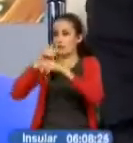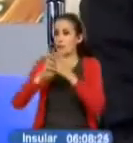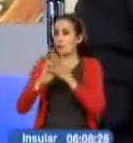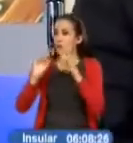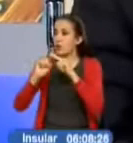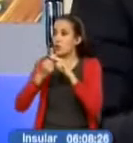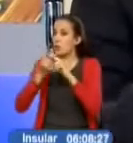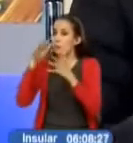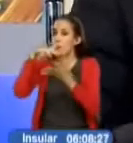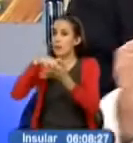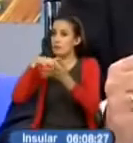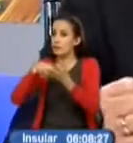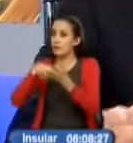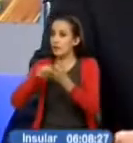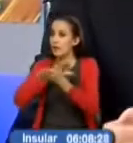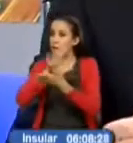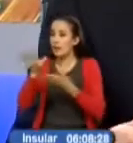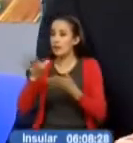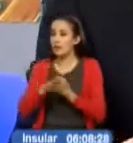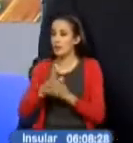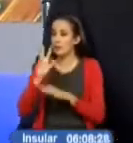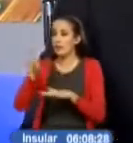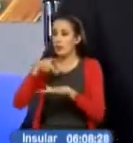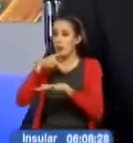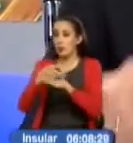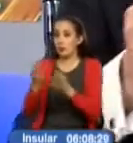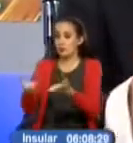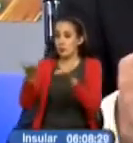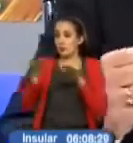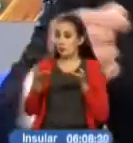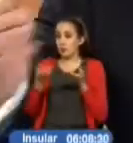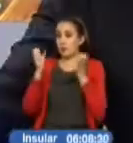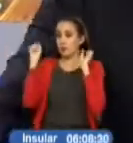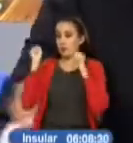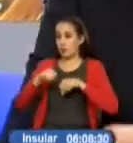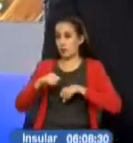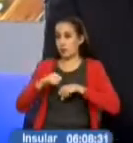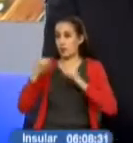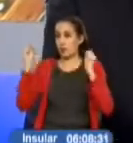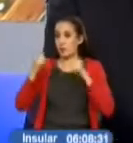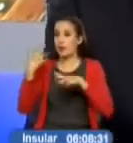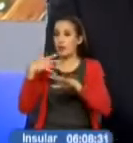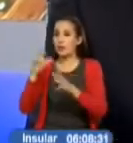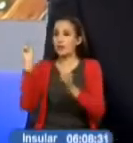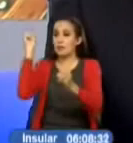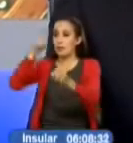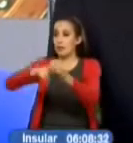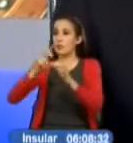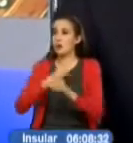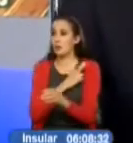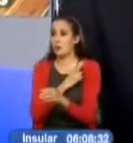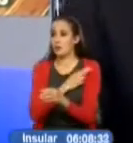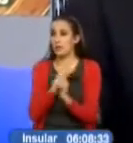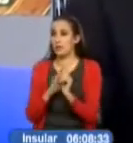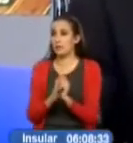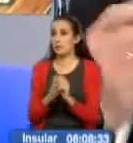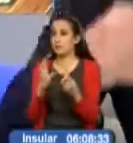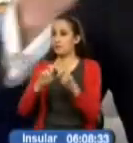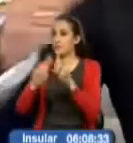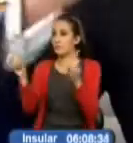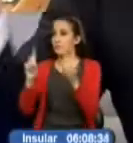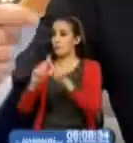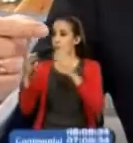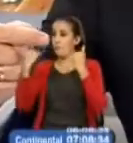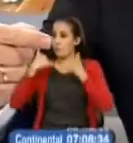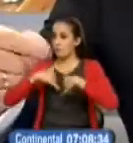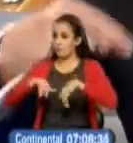en función de la carrera que calificó para poder ingresar a la universidad. Pero en paralelo, va a